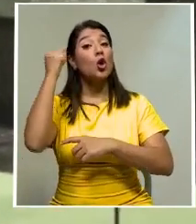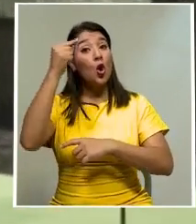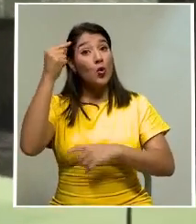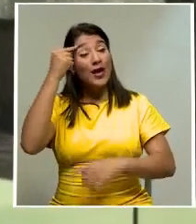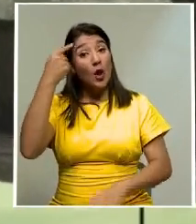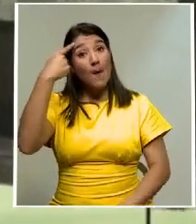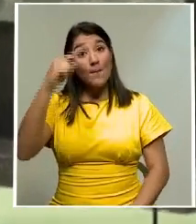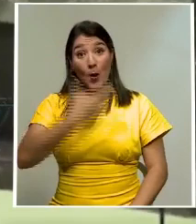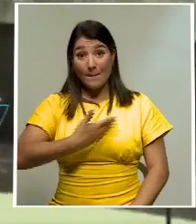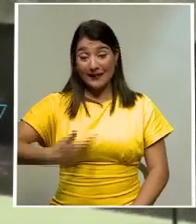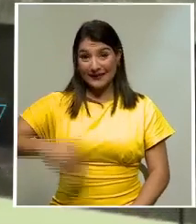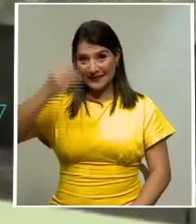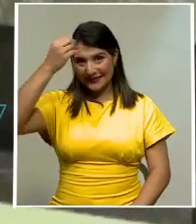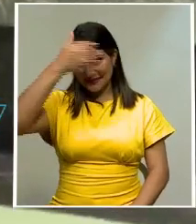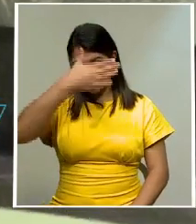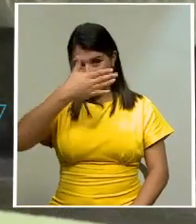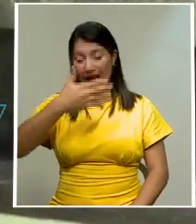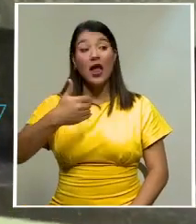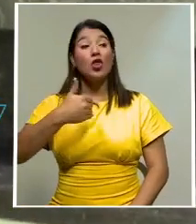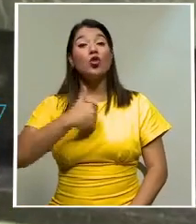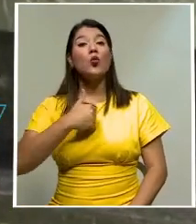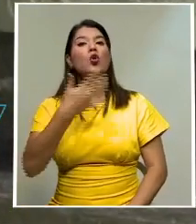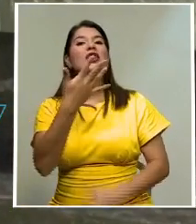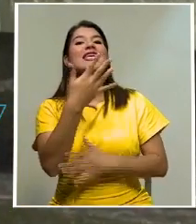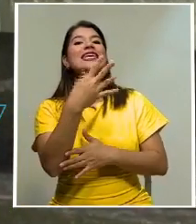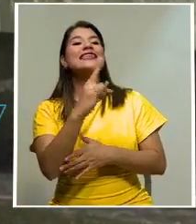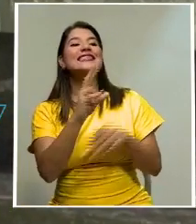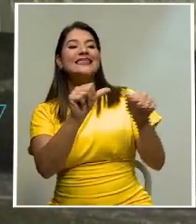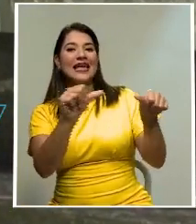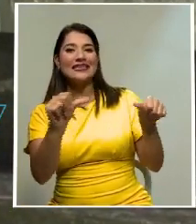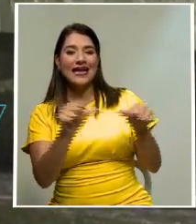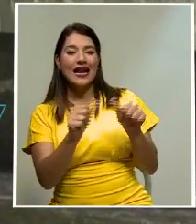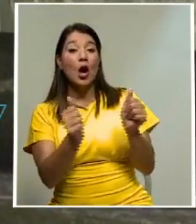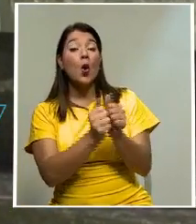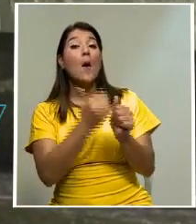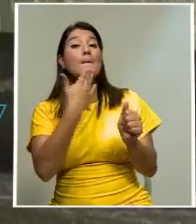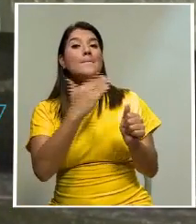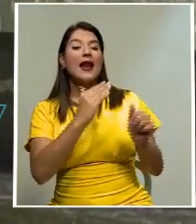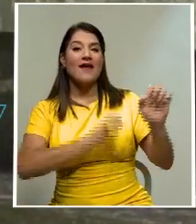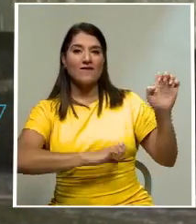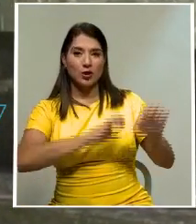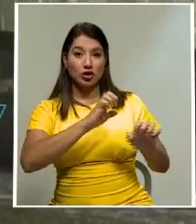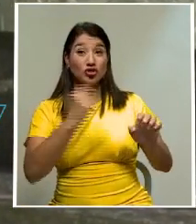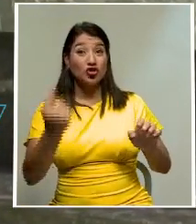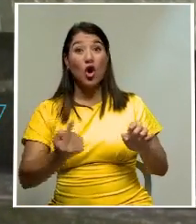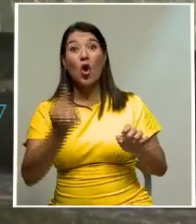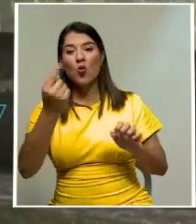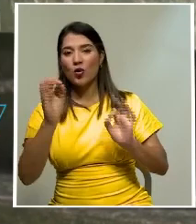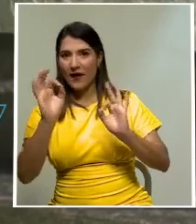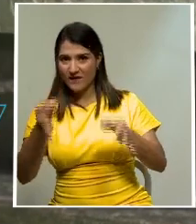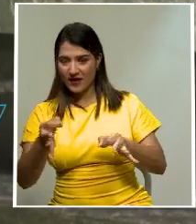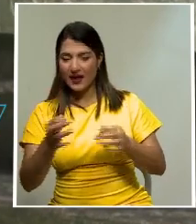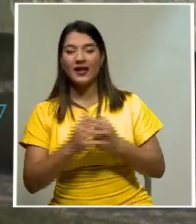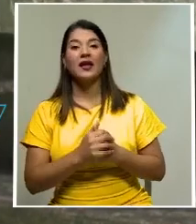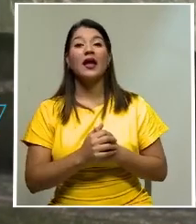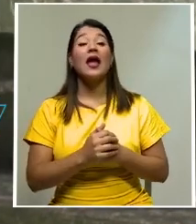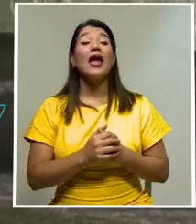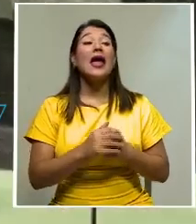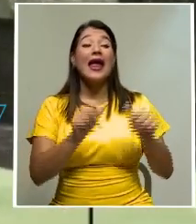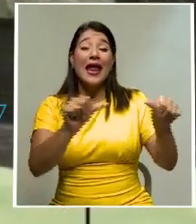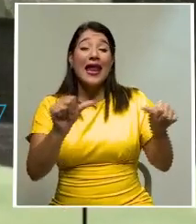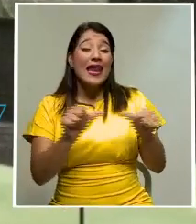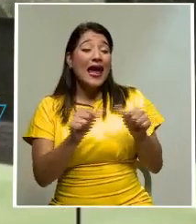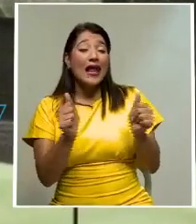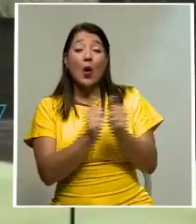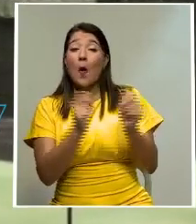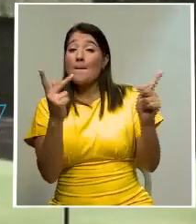17 de las 18 áreas evaluadas por la Cámara de Industrias de Costa Rica. Por segundo año consecutivo, el área peor calificada es